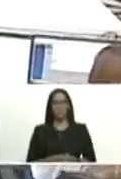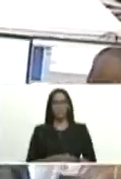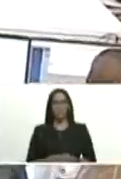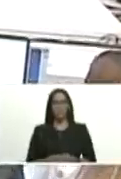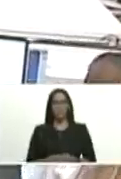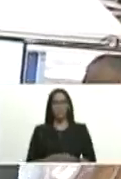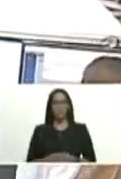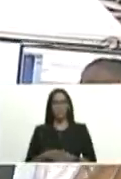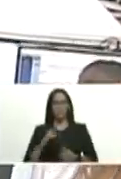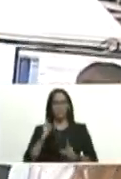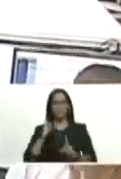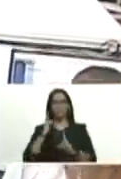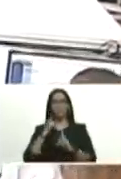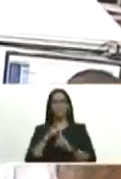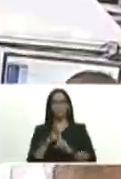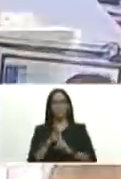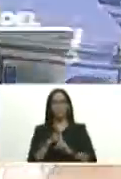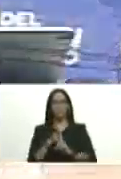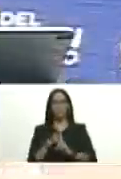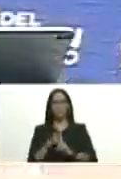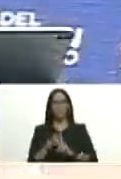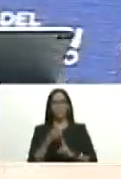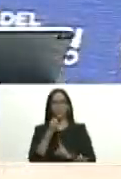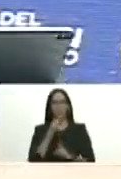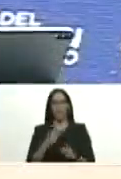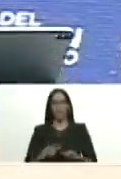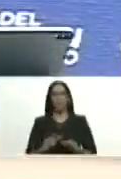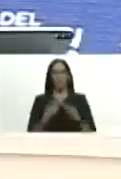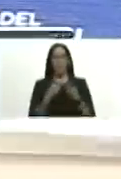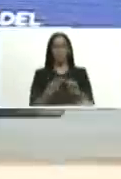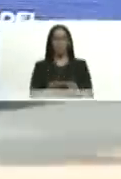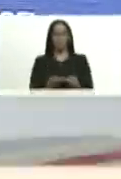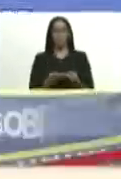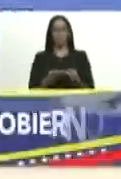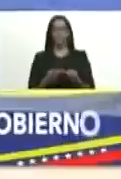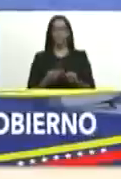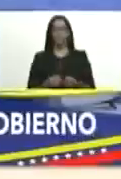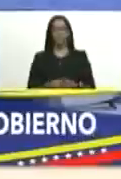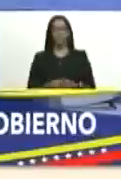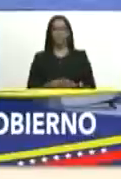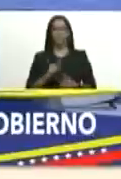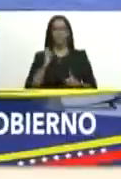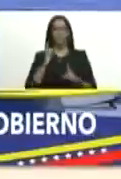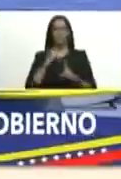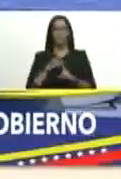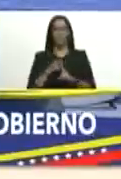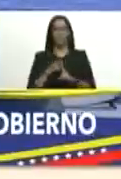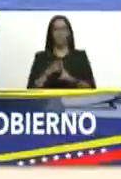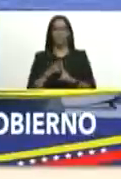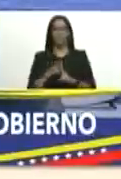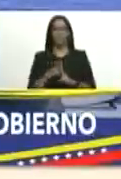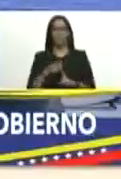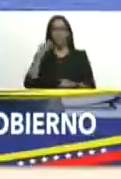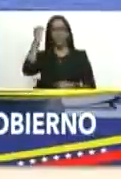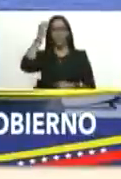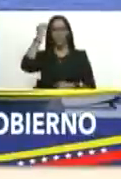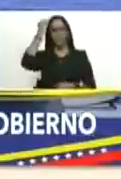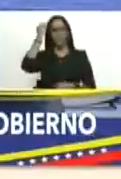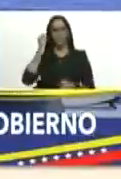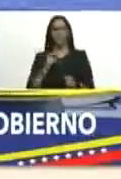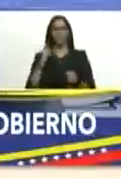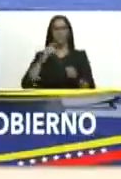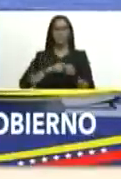desde la buena voluntad, desde el pensamiento